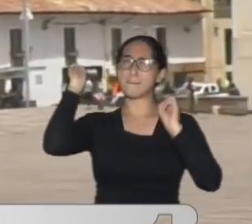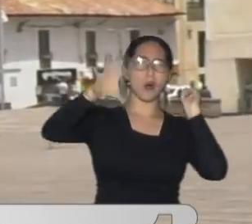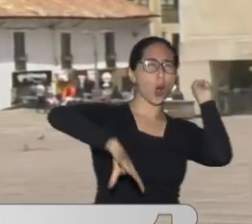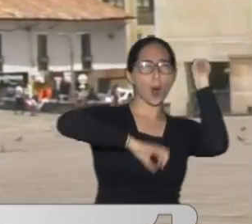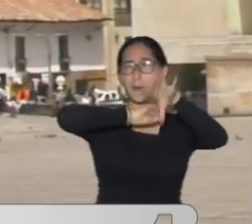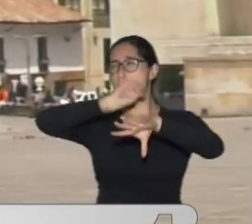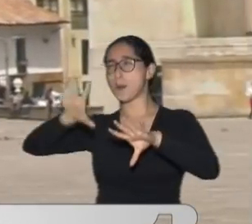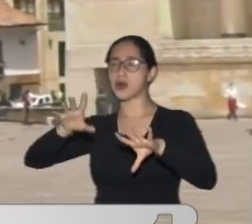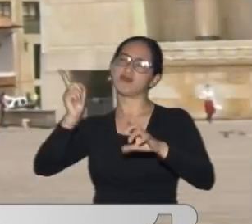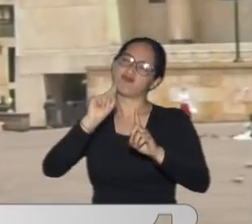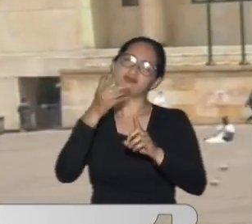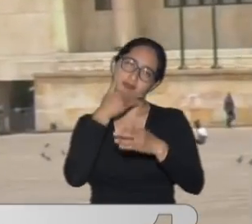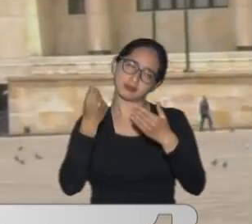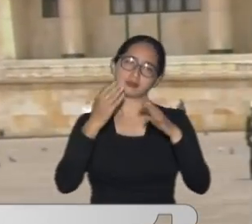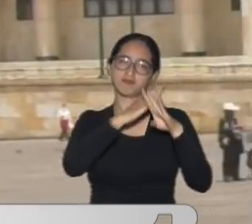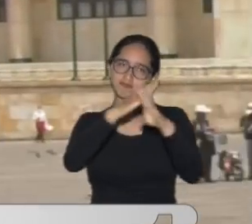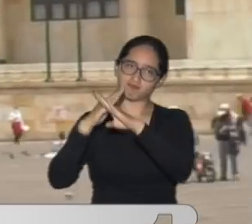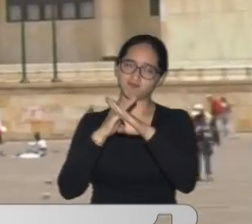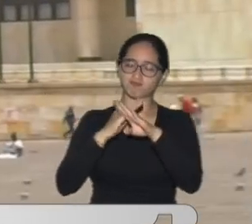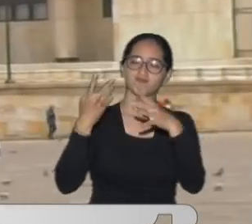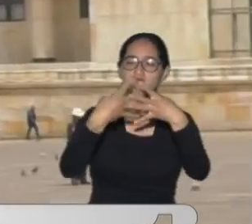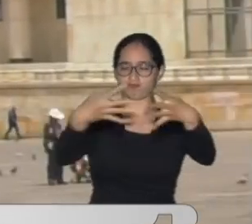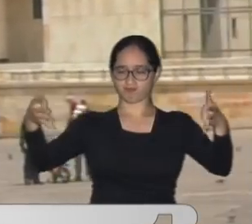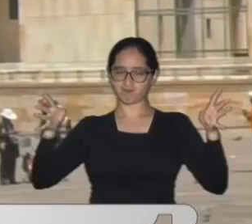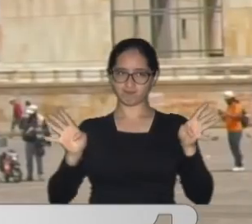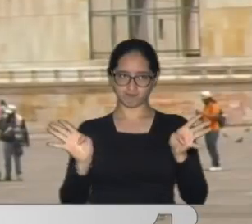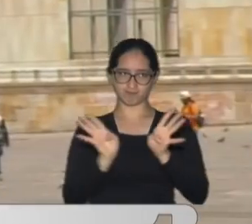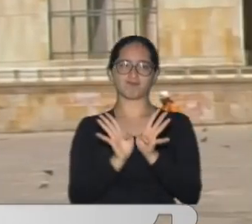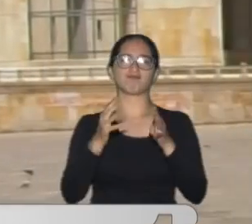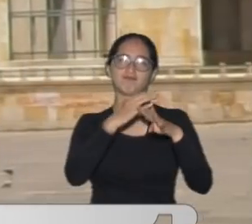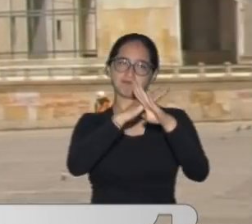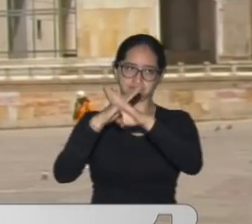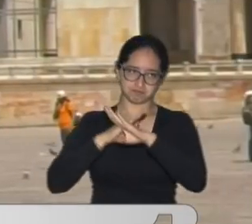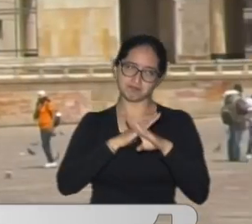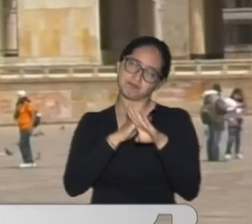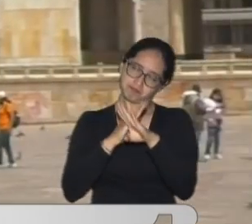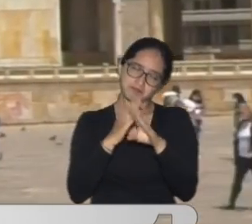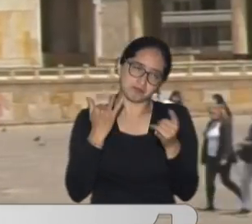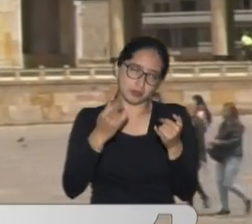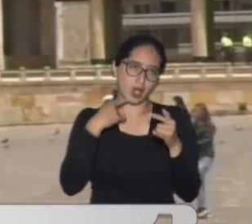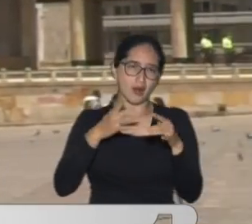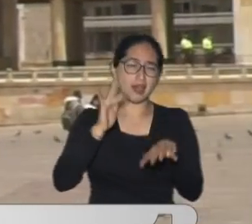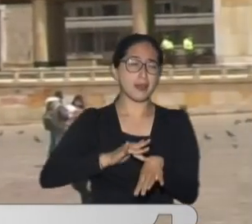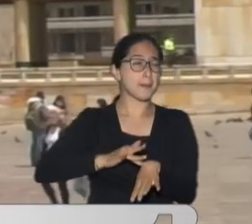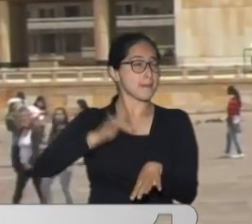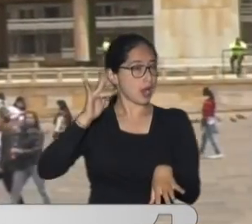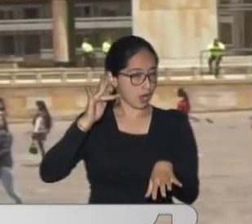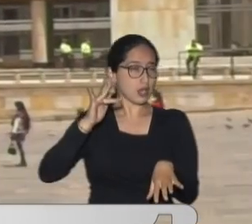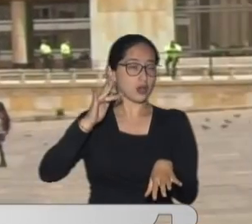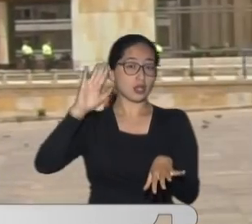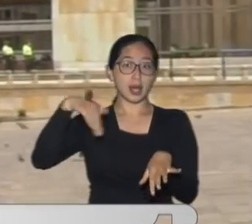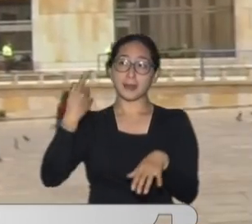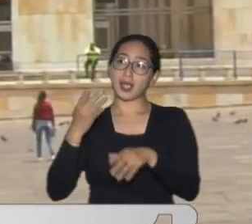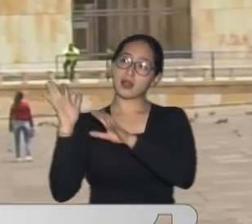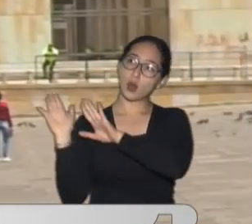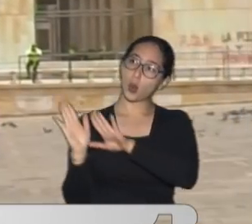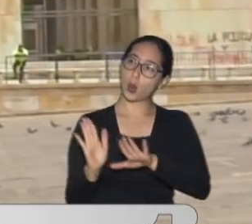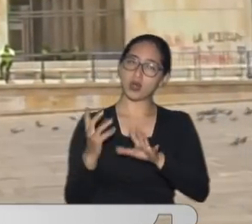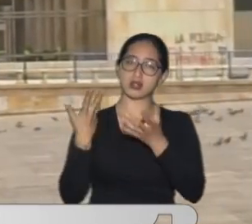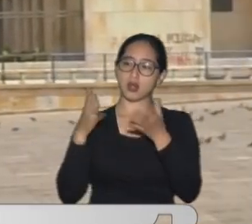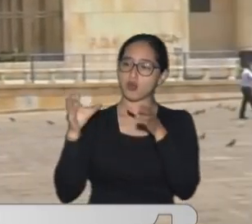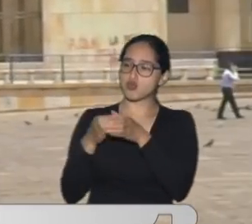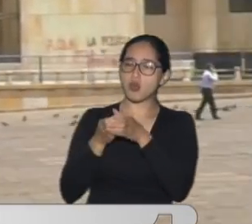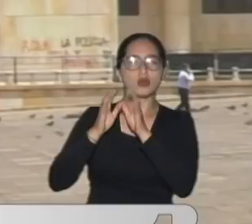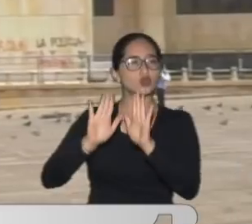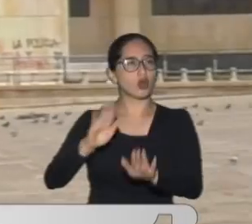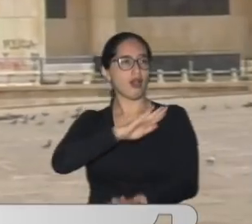público y también que de pronto se vea afectada la infraestructura. Desde muy temprano llegaron personas de la alcaldía a instalar todo